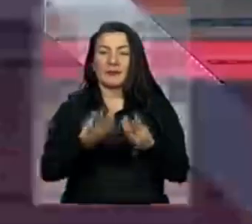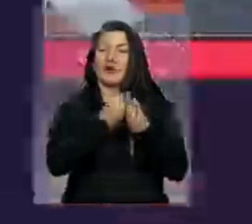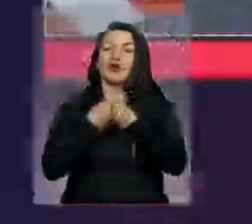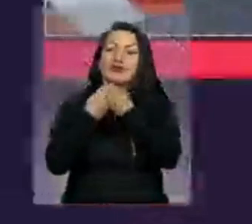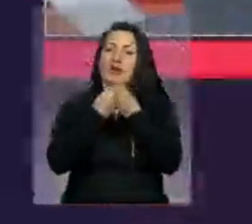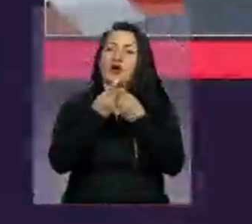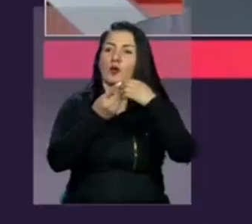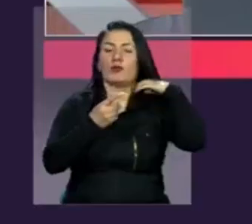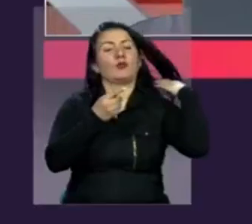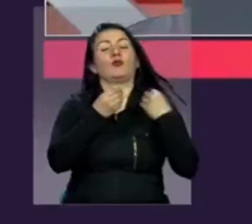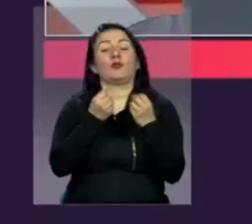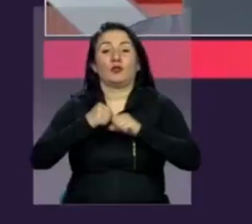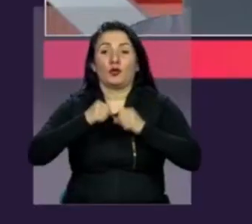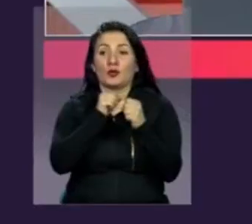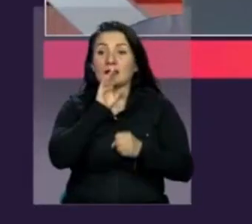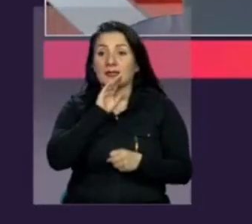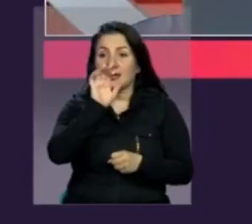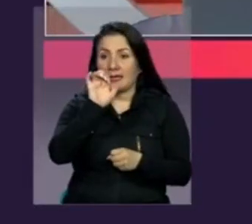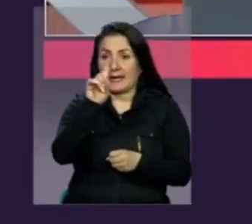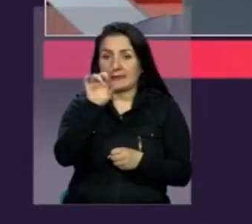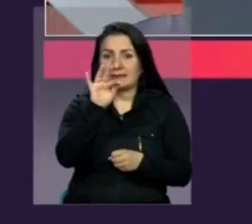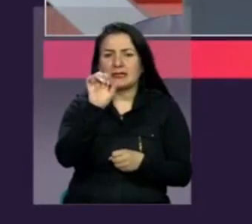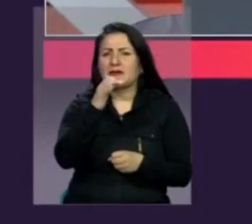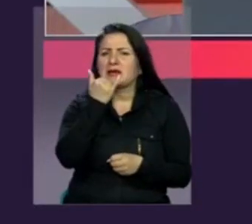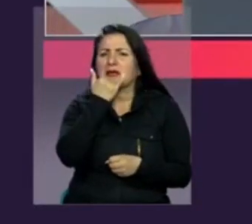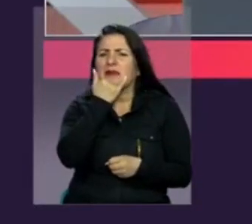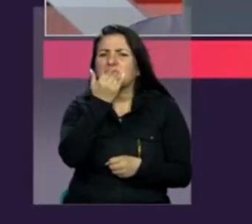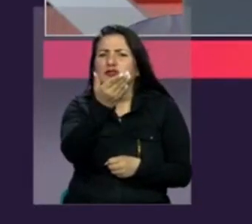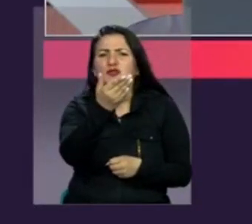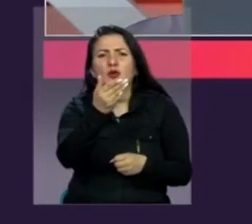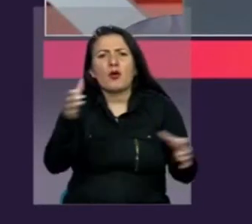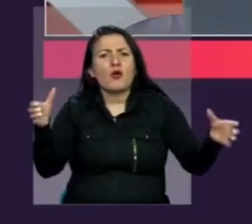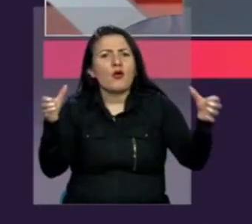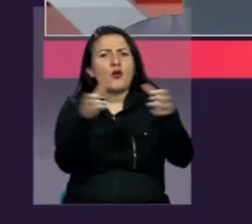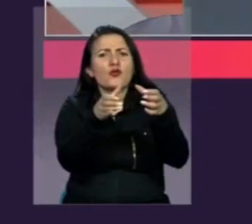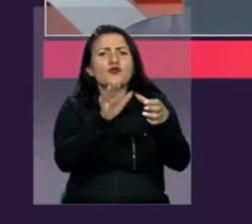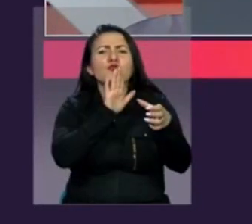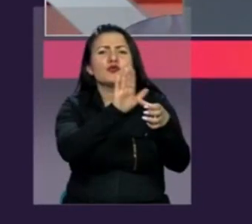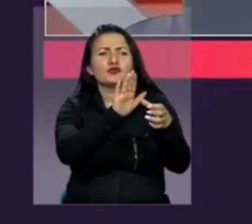Esteban Bejarano. Muy buenas tardes. ¿Qué es lo que está pasando a esta hora en el Cabildo Distrital?